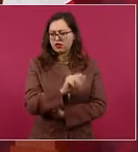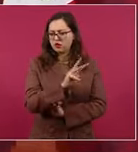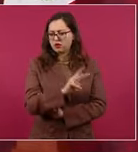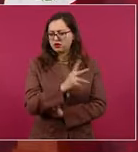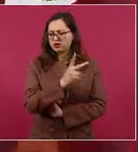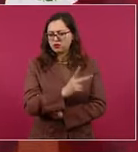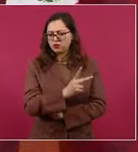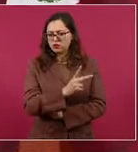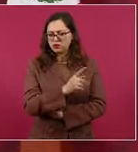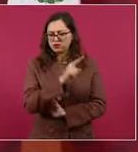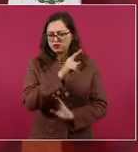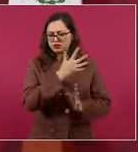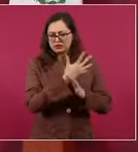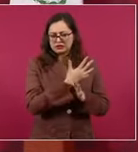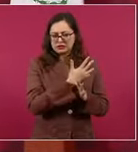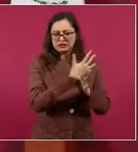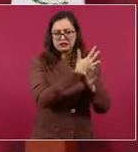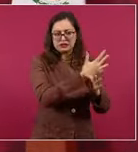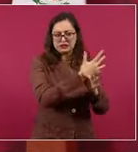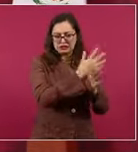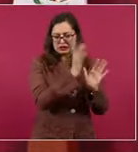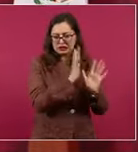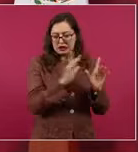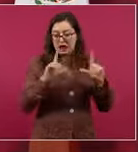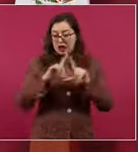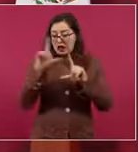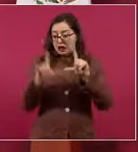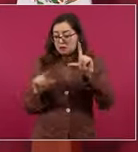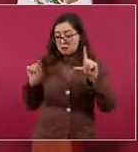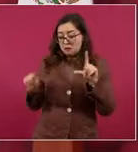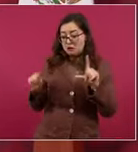zonas arqueológicas por la construcción del Tren Maya.